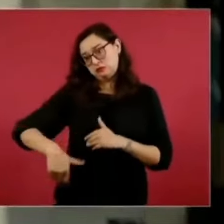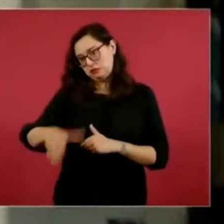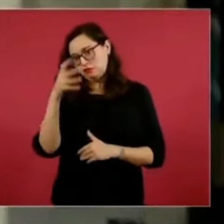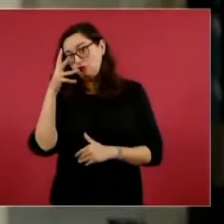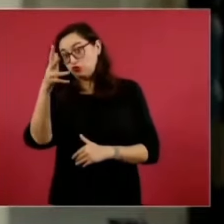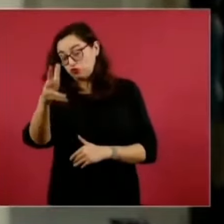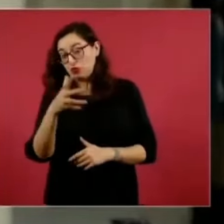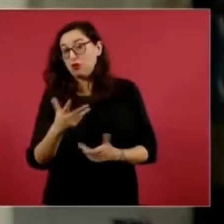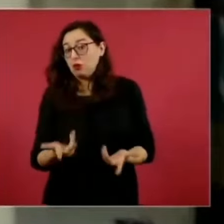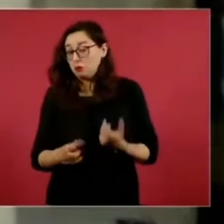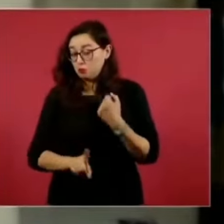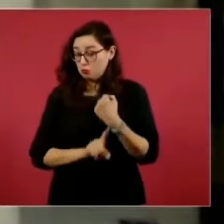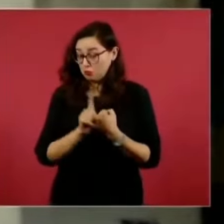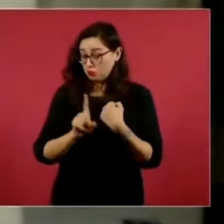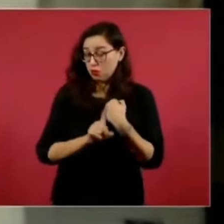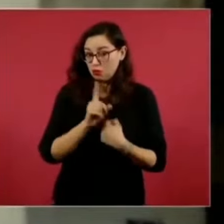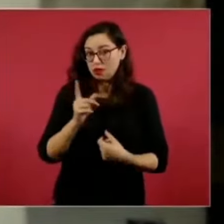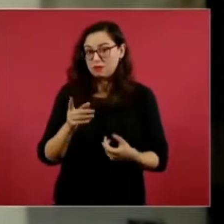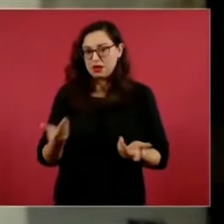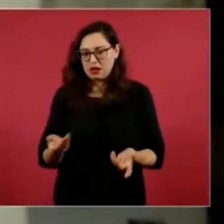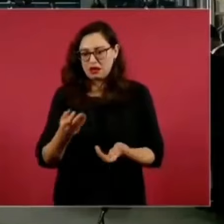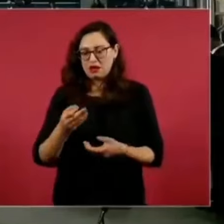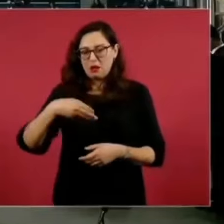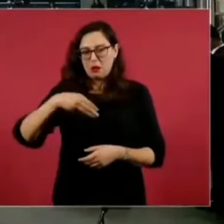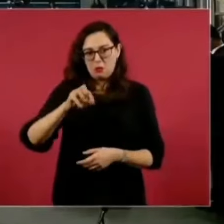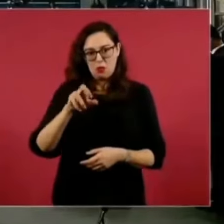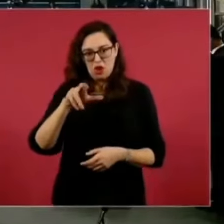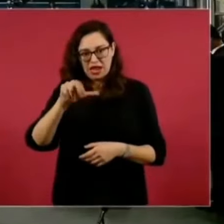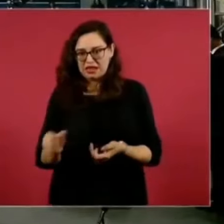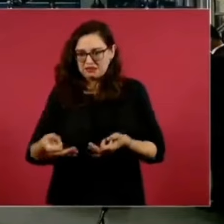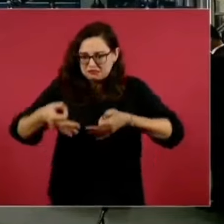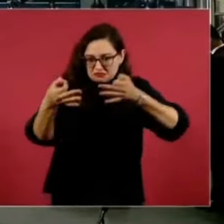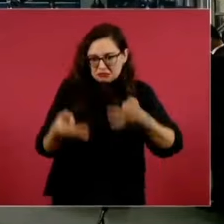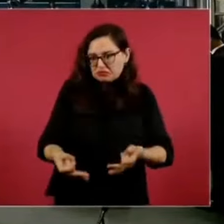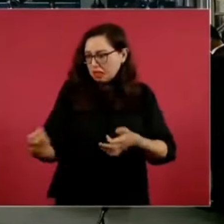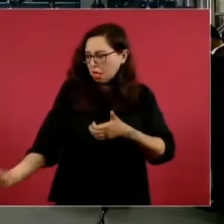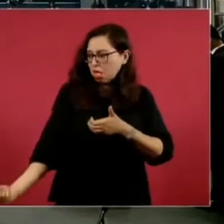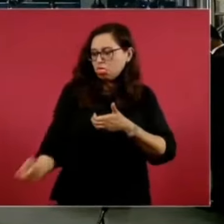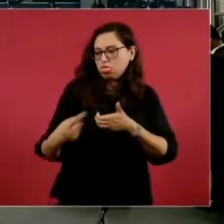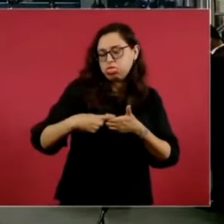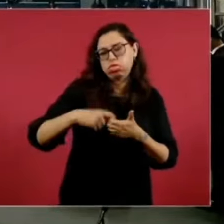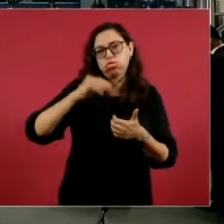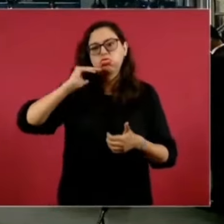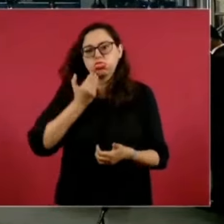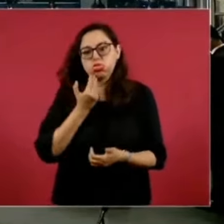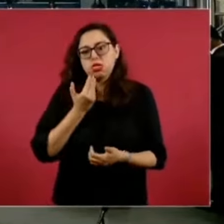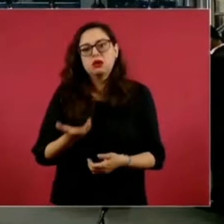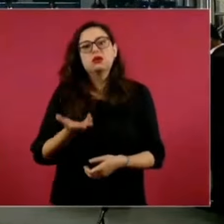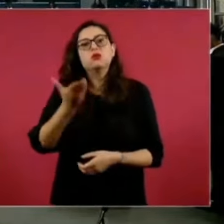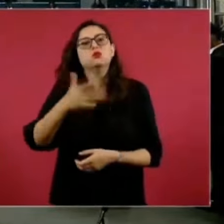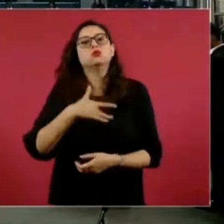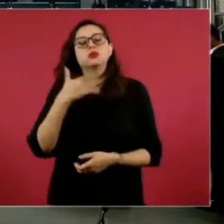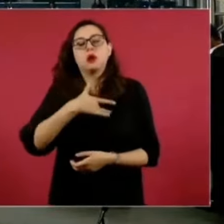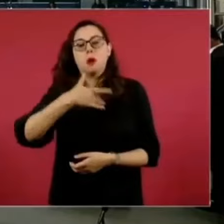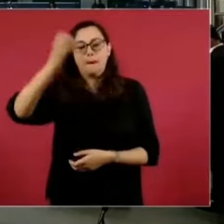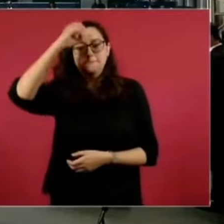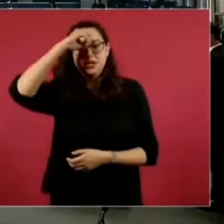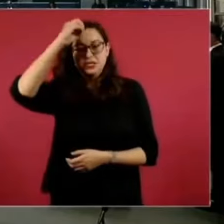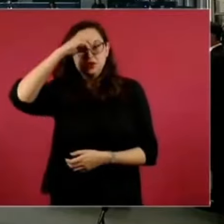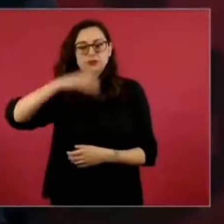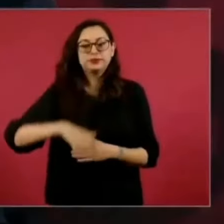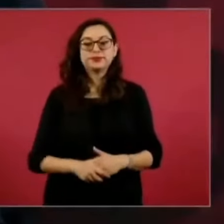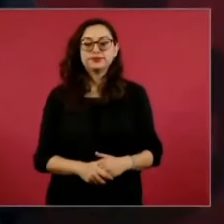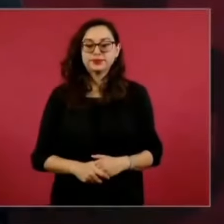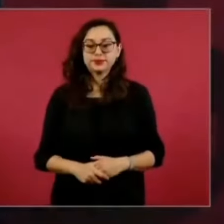honradez pulcritud y servicio al pueblo que usted dejará y por las cuales la mayoría de los ciudadanos votaron Cuál es su opinión presidente